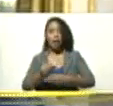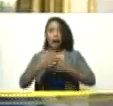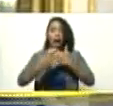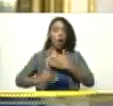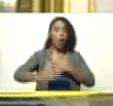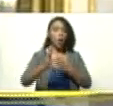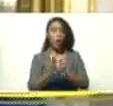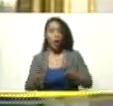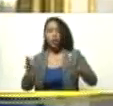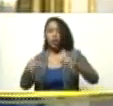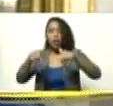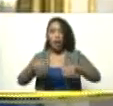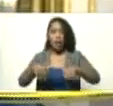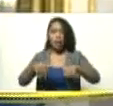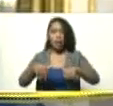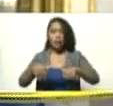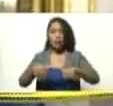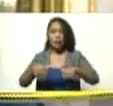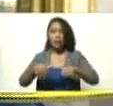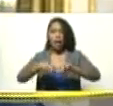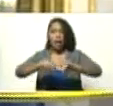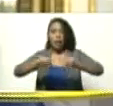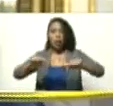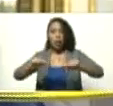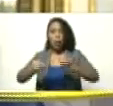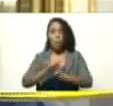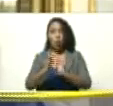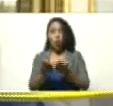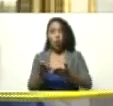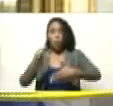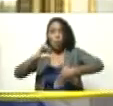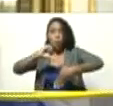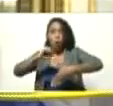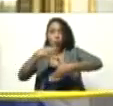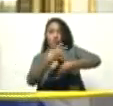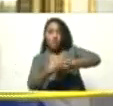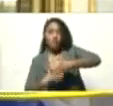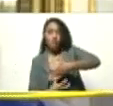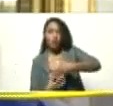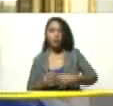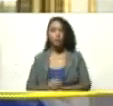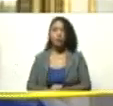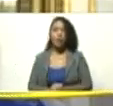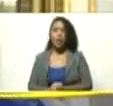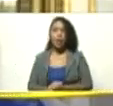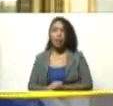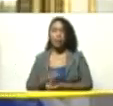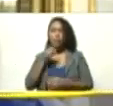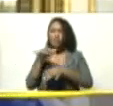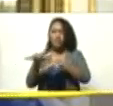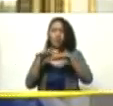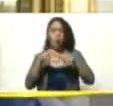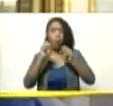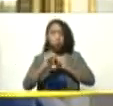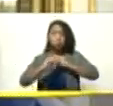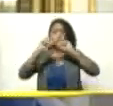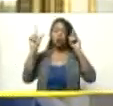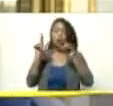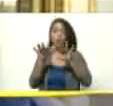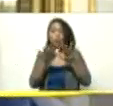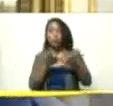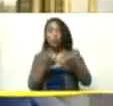ancho de este continente lleno de amor, lleno de belleza, lleno de sorpresas y de brillo, como